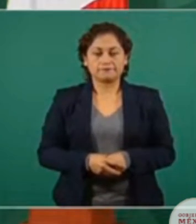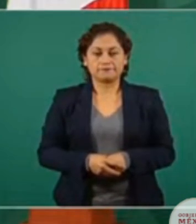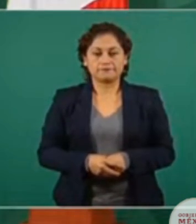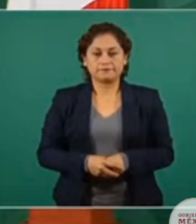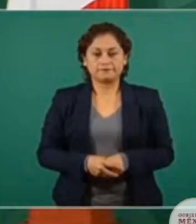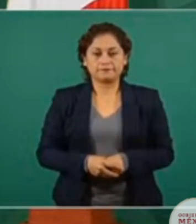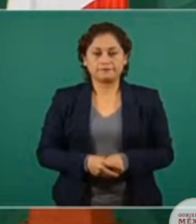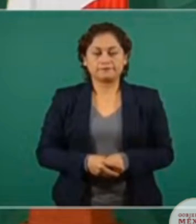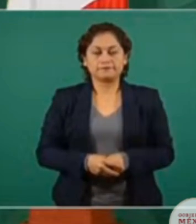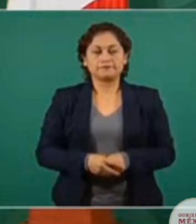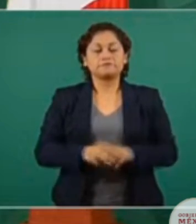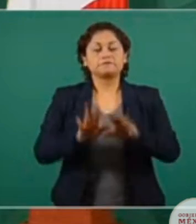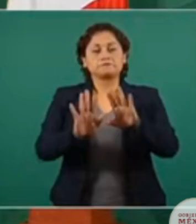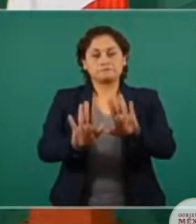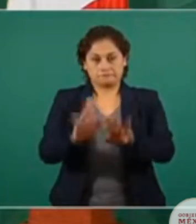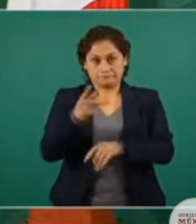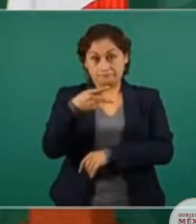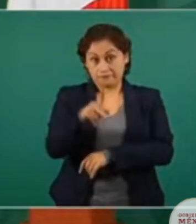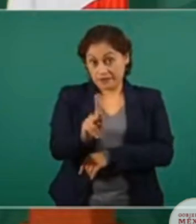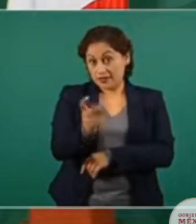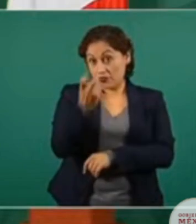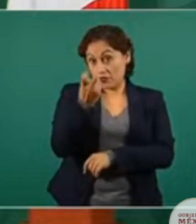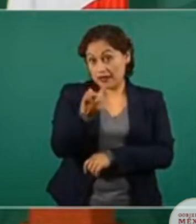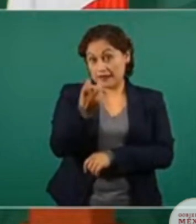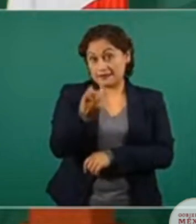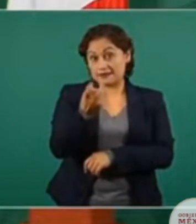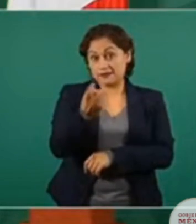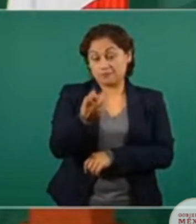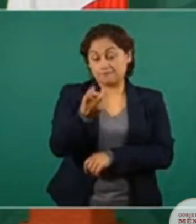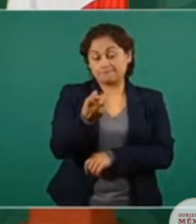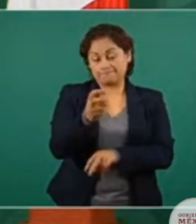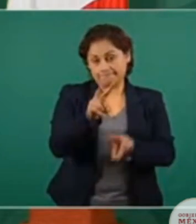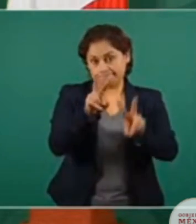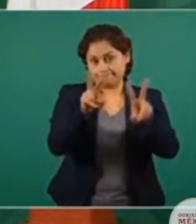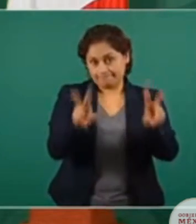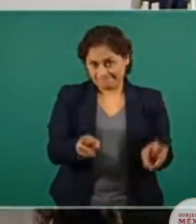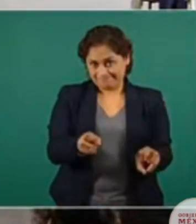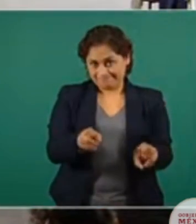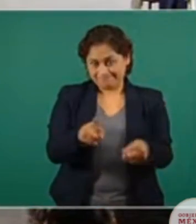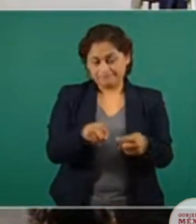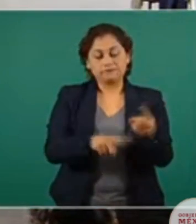Pero ese es un asunto. El segundo